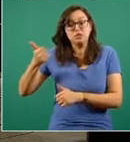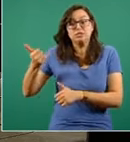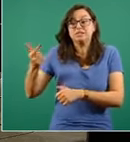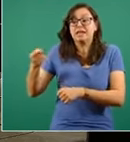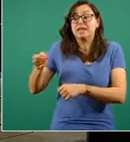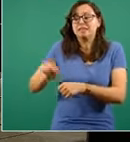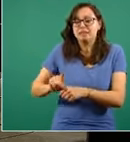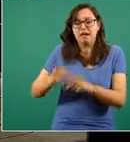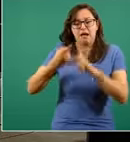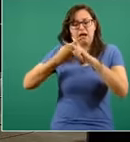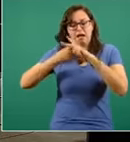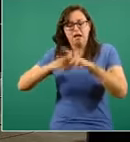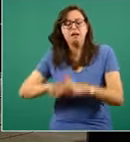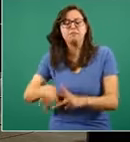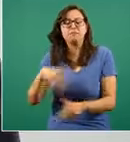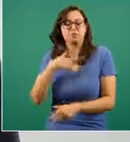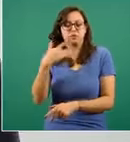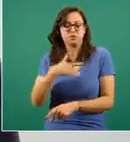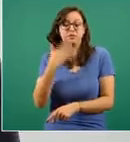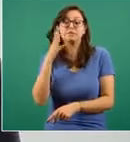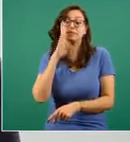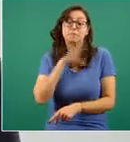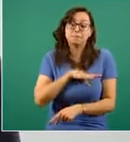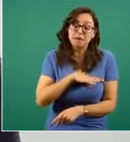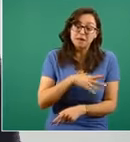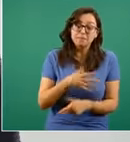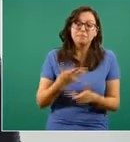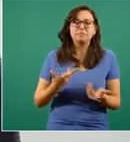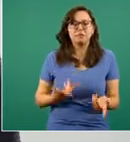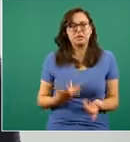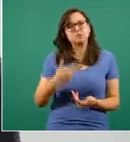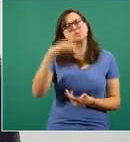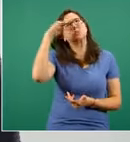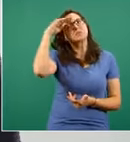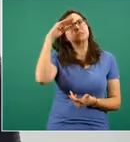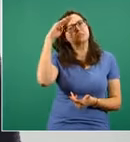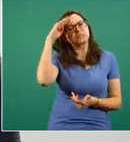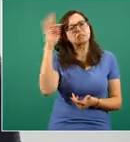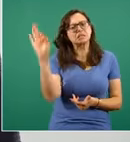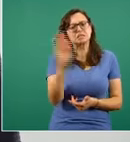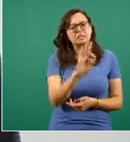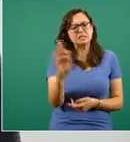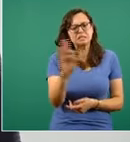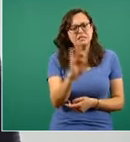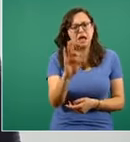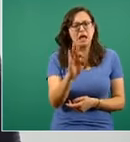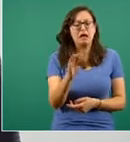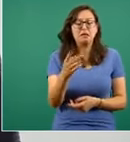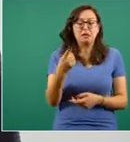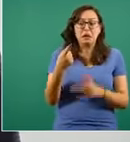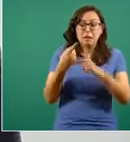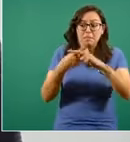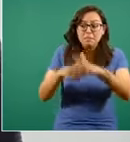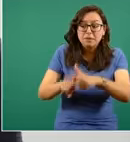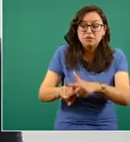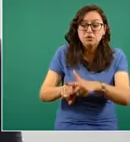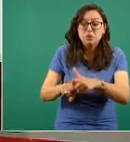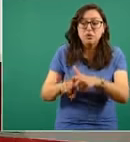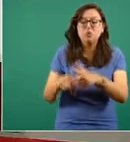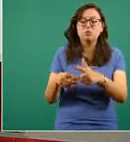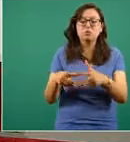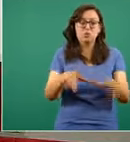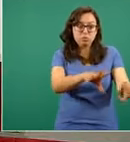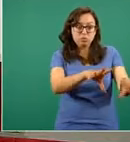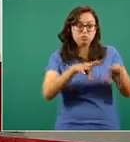haberse contagiado entre un lunes, entre un martes o inclusive un domingo previo, pero con más todavía,